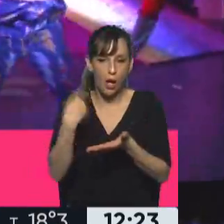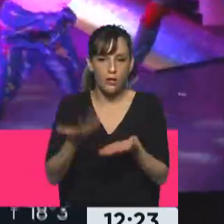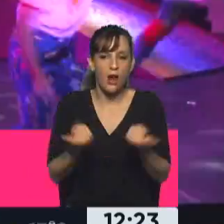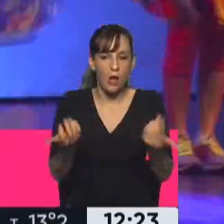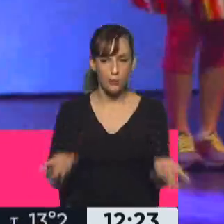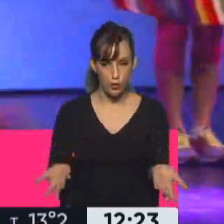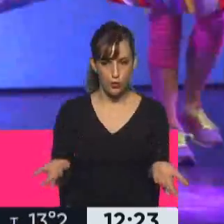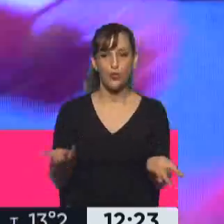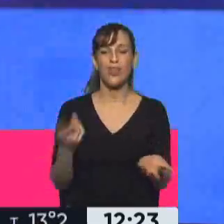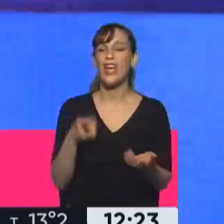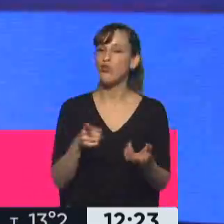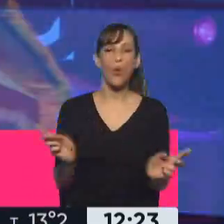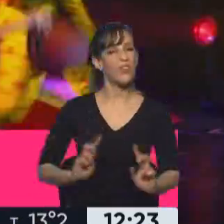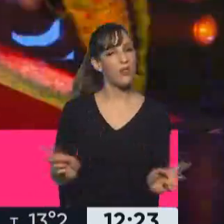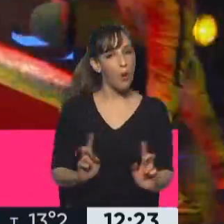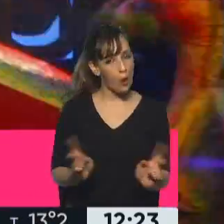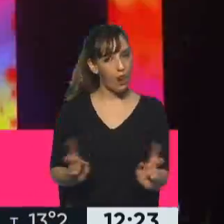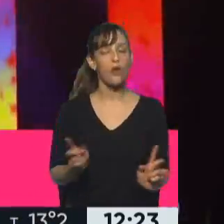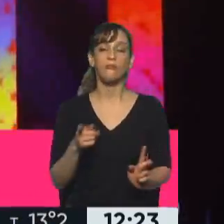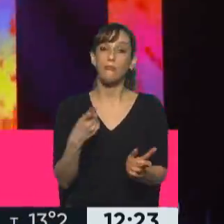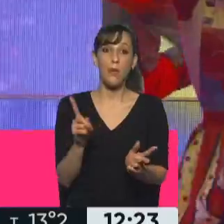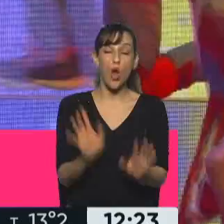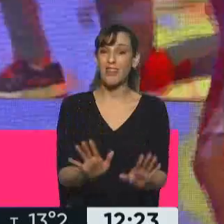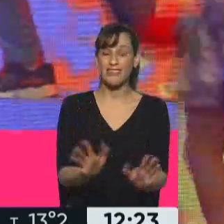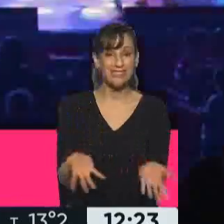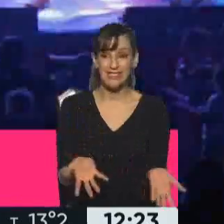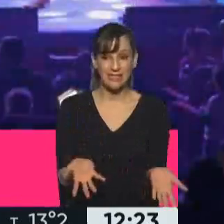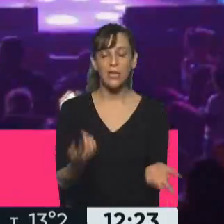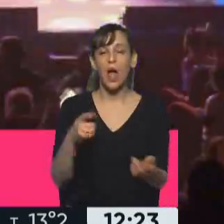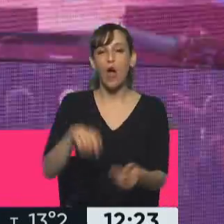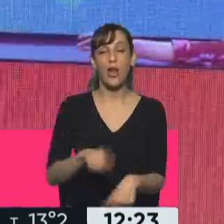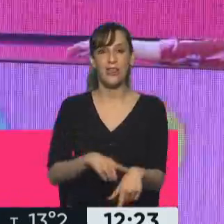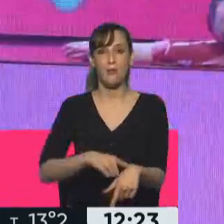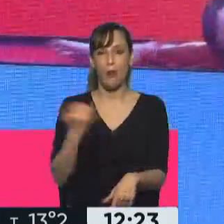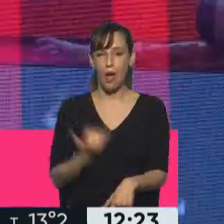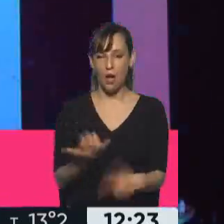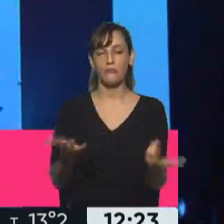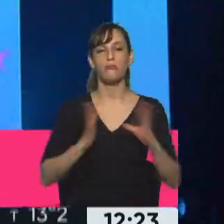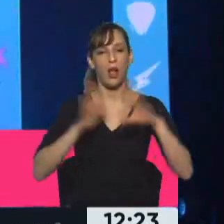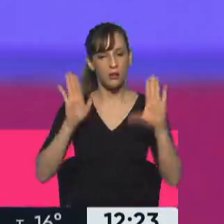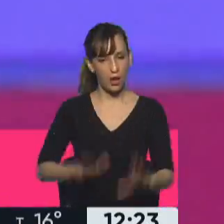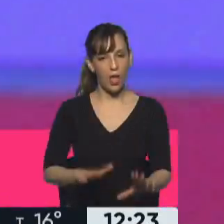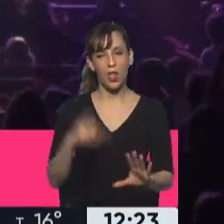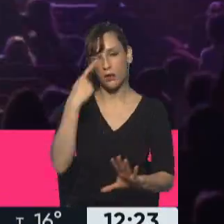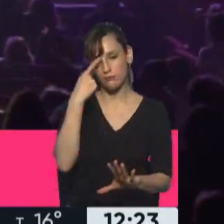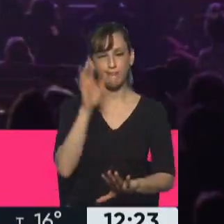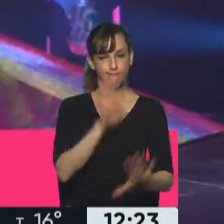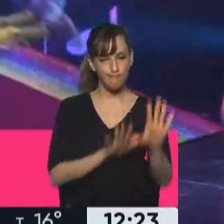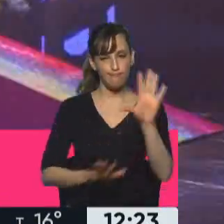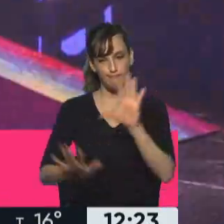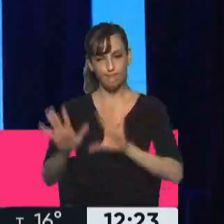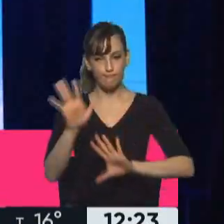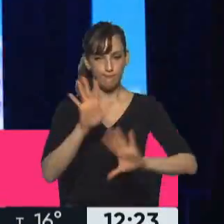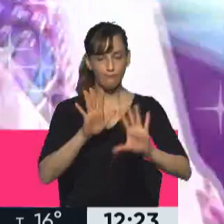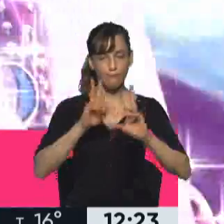comés. No está bueno eso, pero no tenés otra opción. Ahora que tuve tiempo de poder estar en casa, empecé a